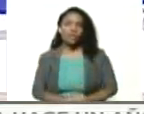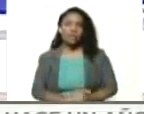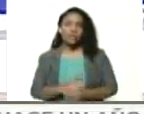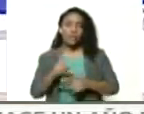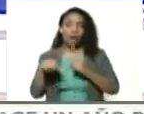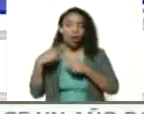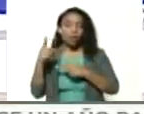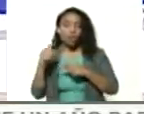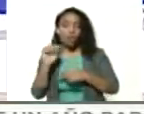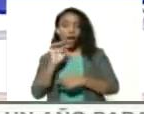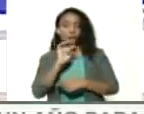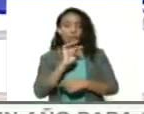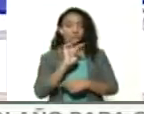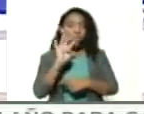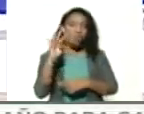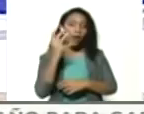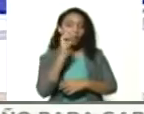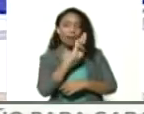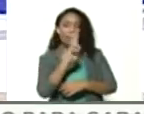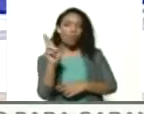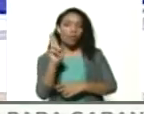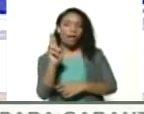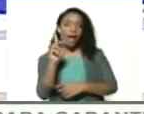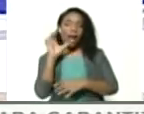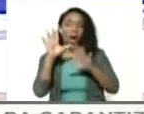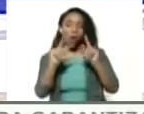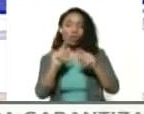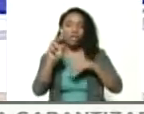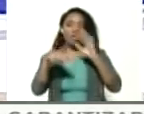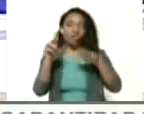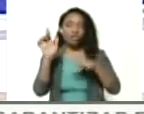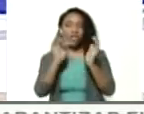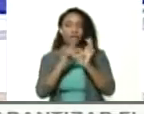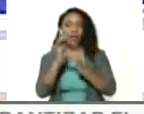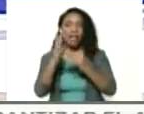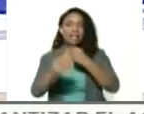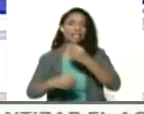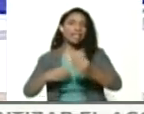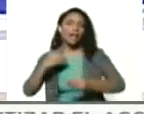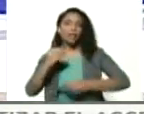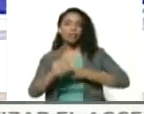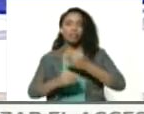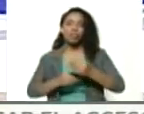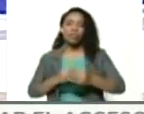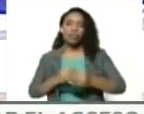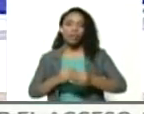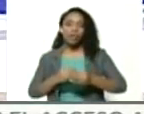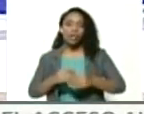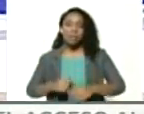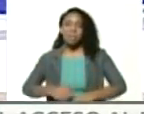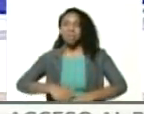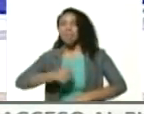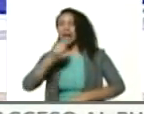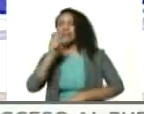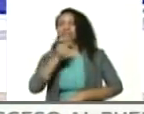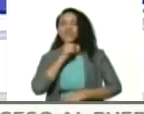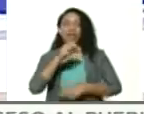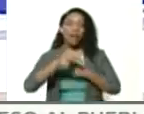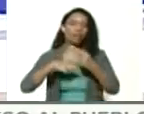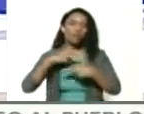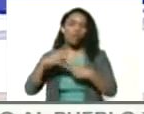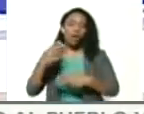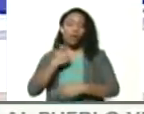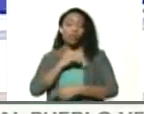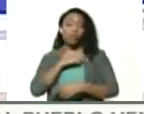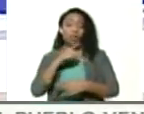restos de la Cuarta República, el 11 y 12 de abril, generaron la más poderosa revolución que